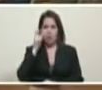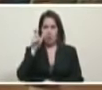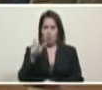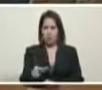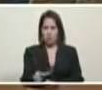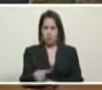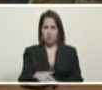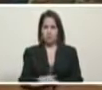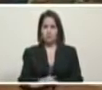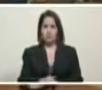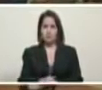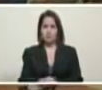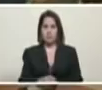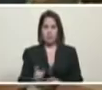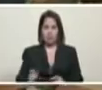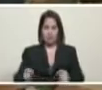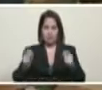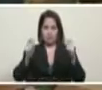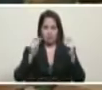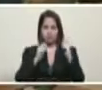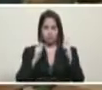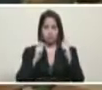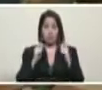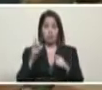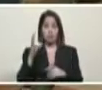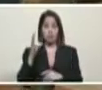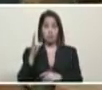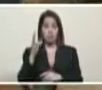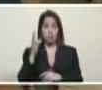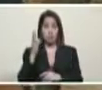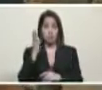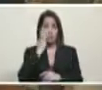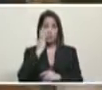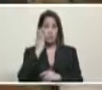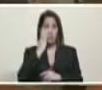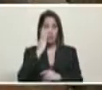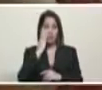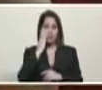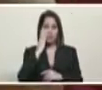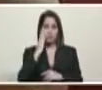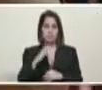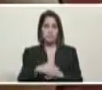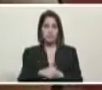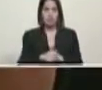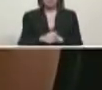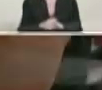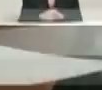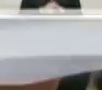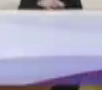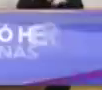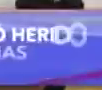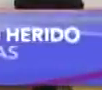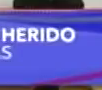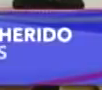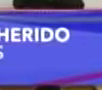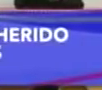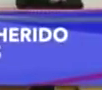José, recibe Ángela Ramona Díaz, madre, y Francismar Cadales,